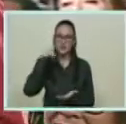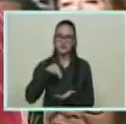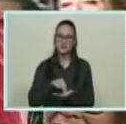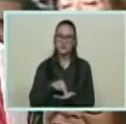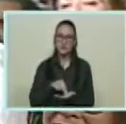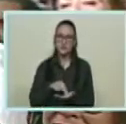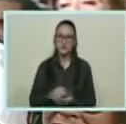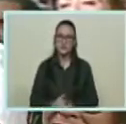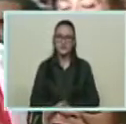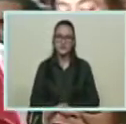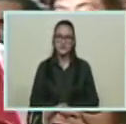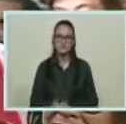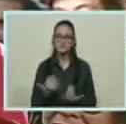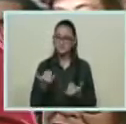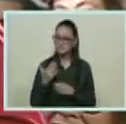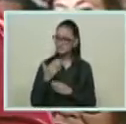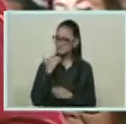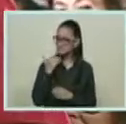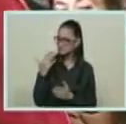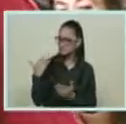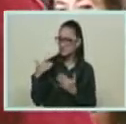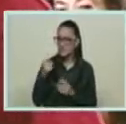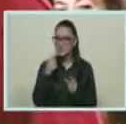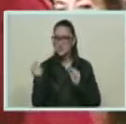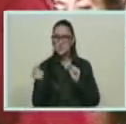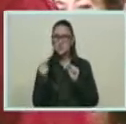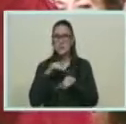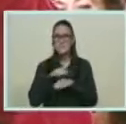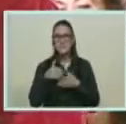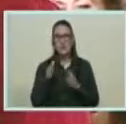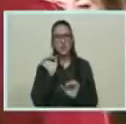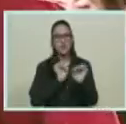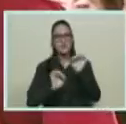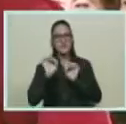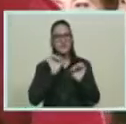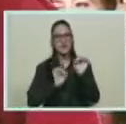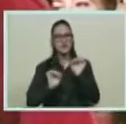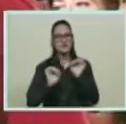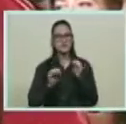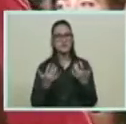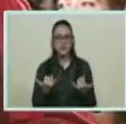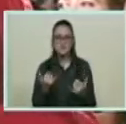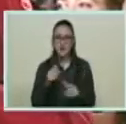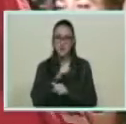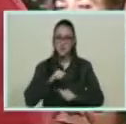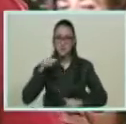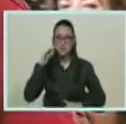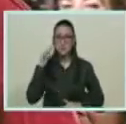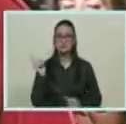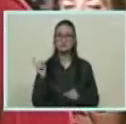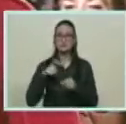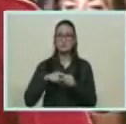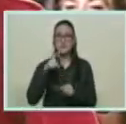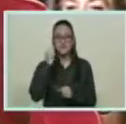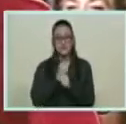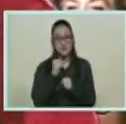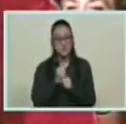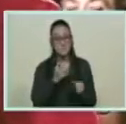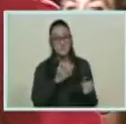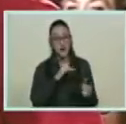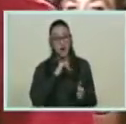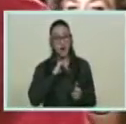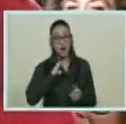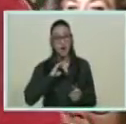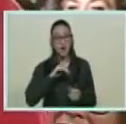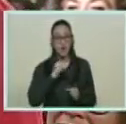y también recientemente en conversación con el Ministerio de la Defensa y específicamente con la Armada, también se incorpora Chamba Juvenil a